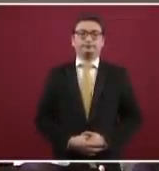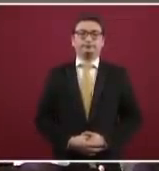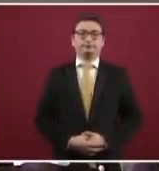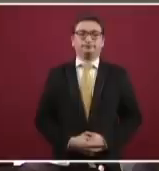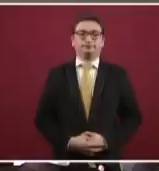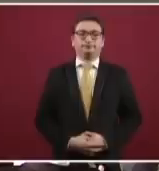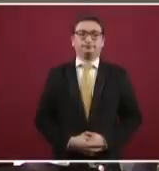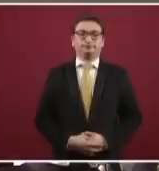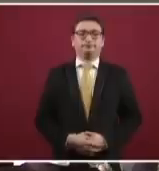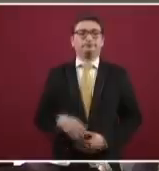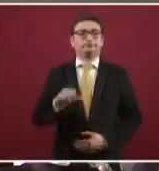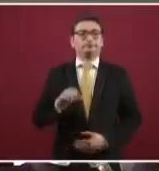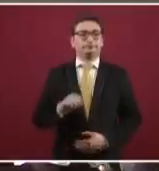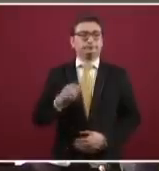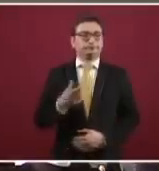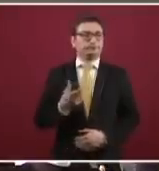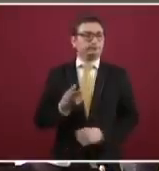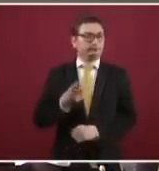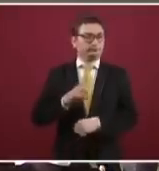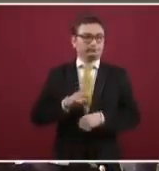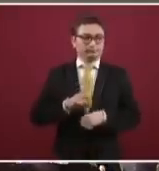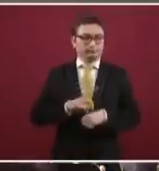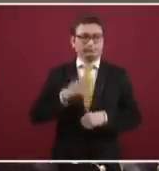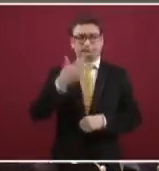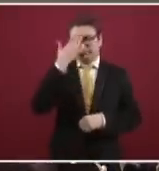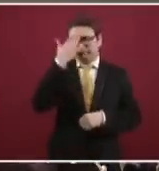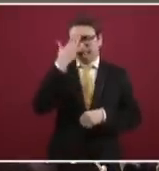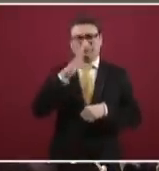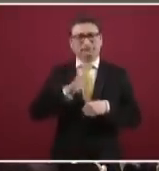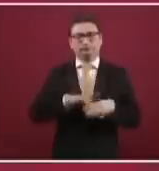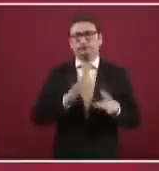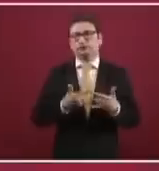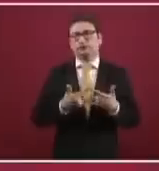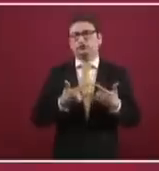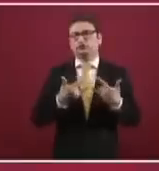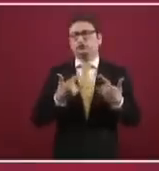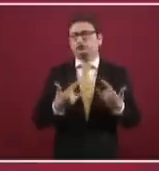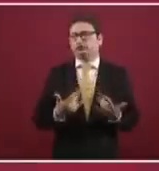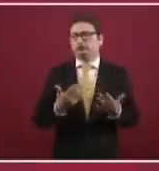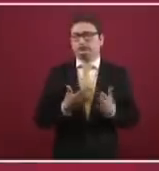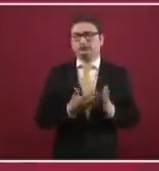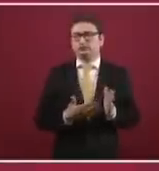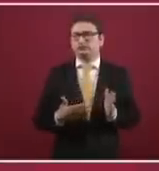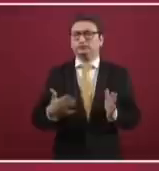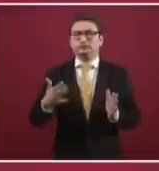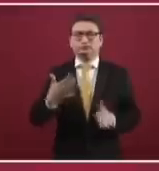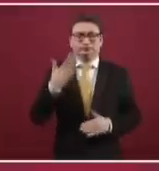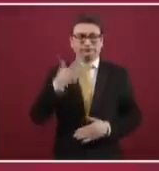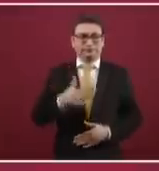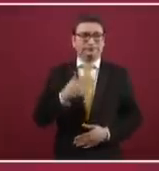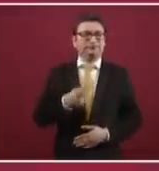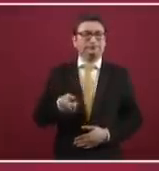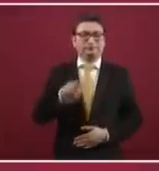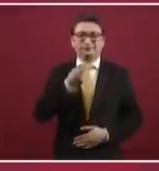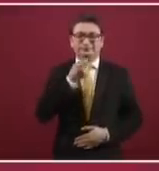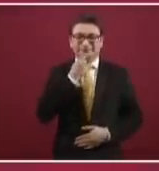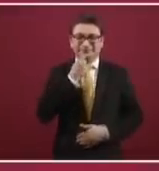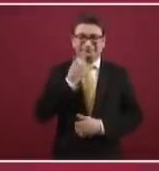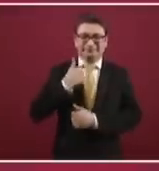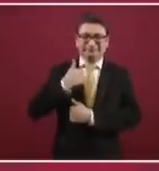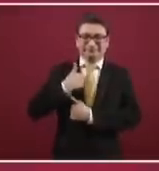se conmemora la gesta histórica de los niños